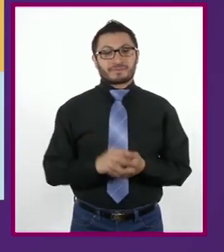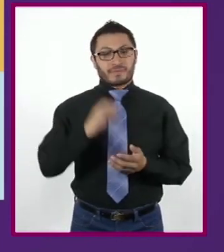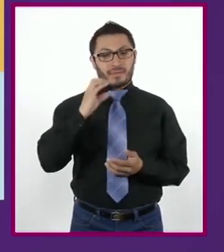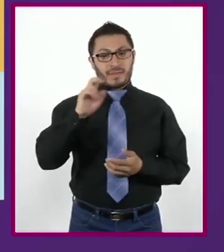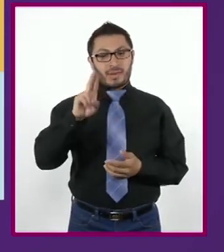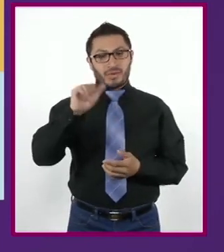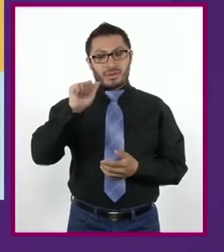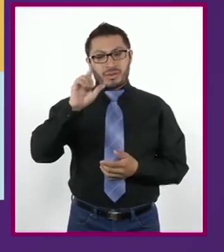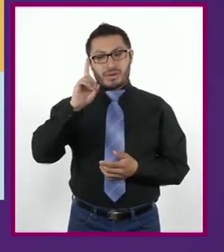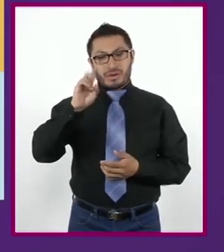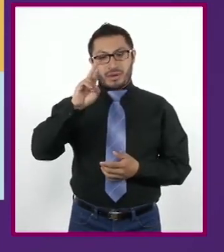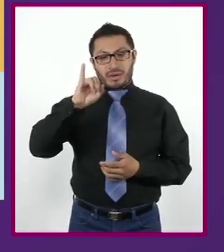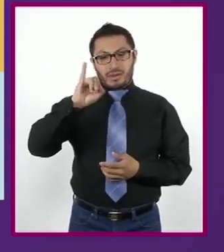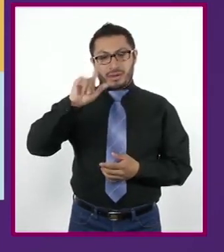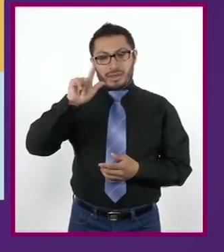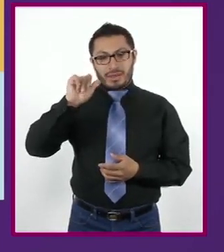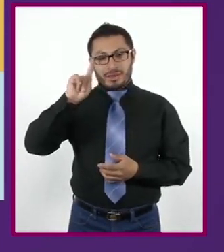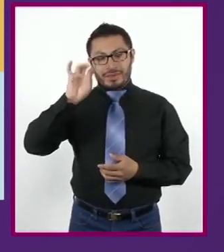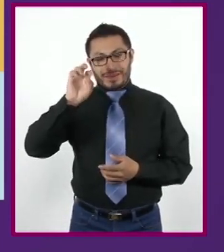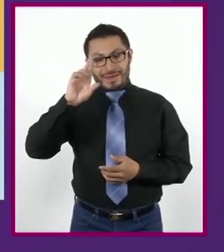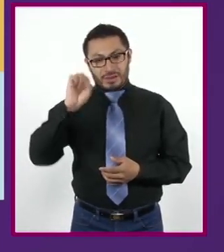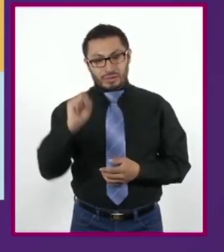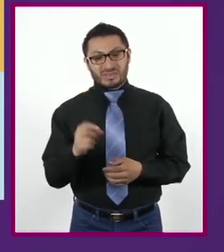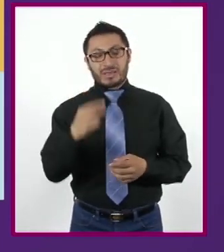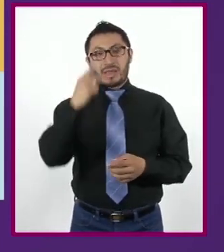2 parejas de lados paralelos.